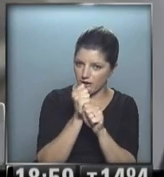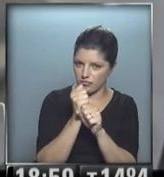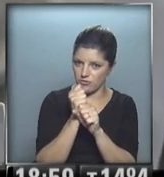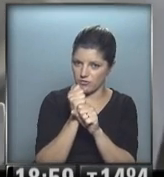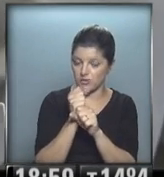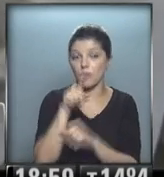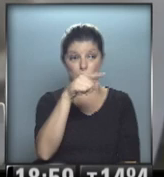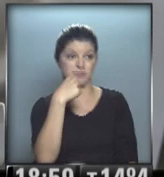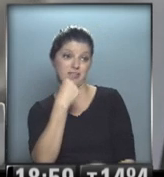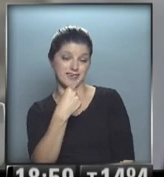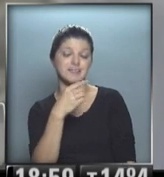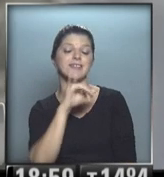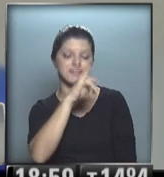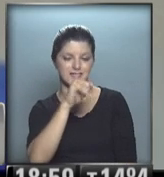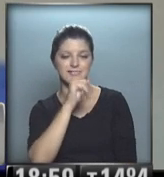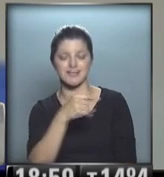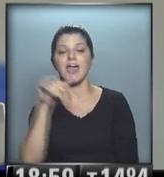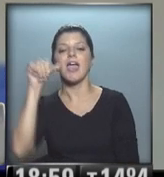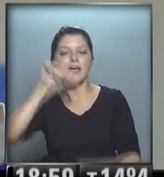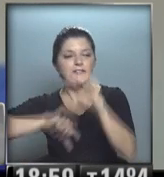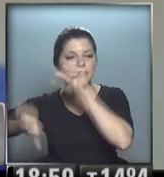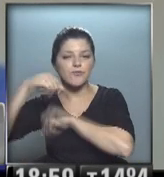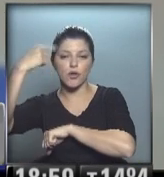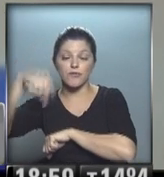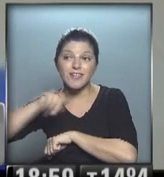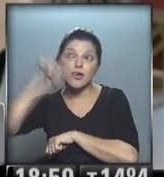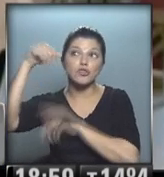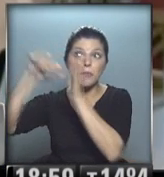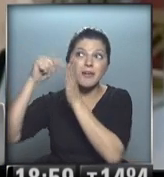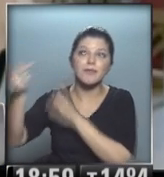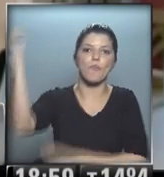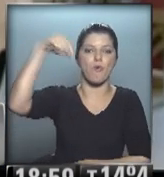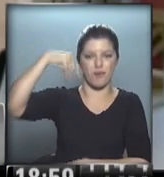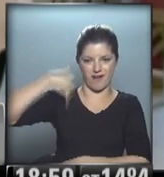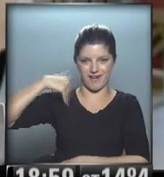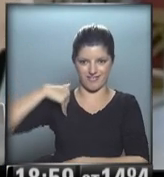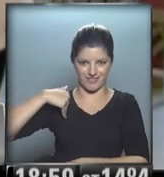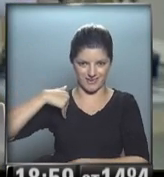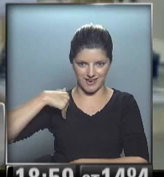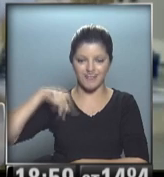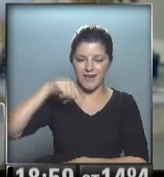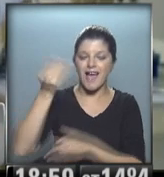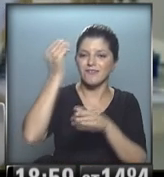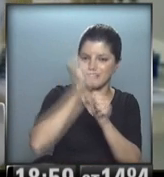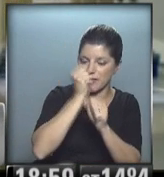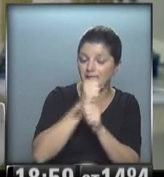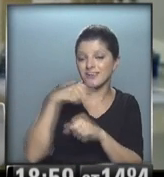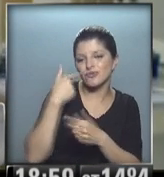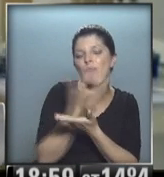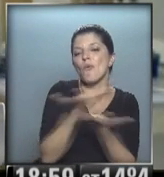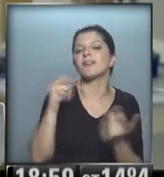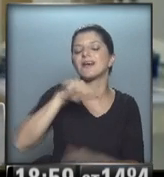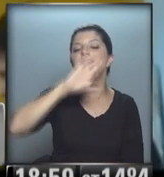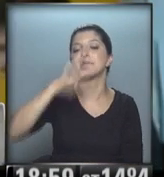como decís, bueno, se han integrado investigadores que se han repatriado, como ocurre en todos los puntos del país. Esto es una muestra de que este Plan Federal de